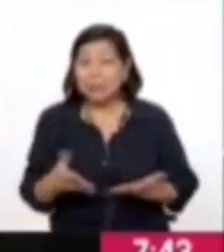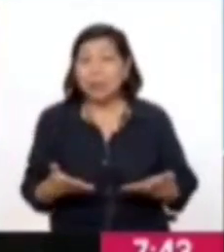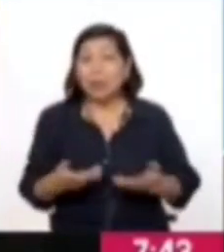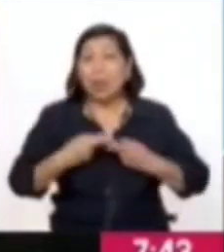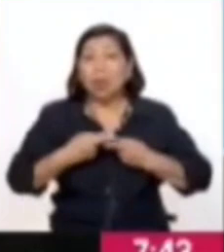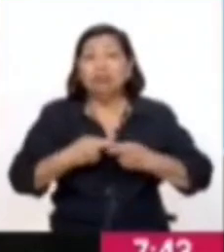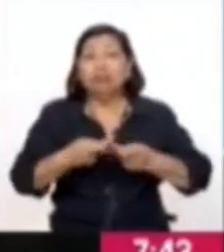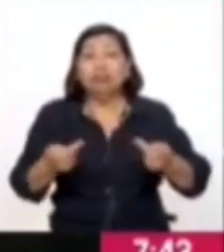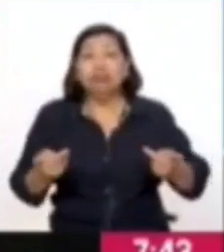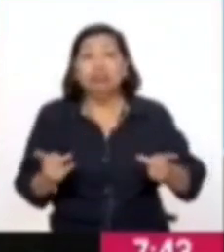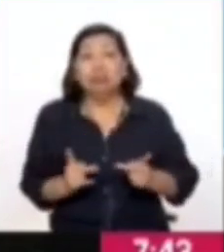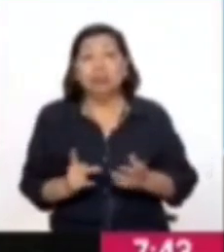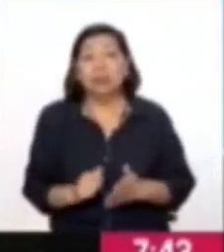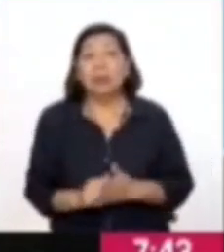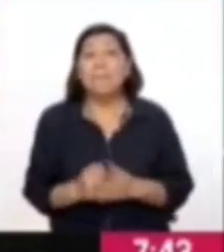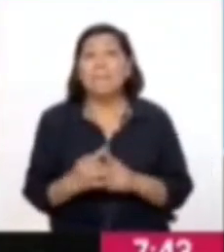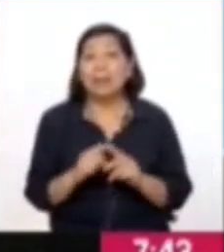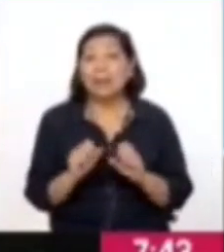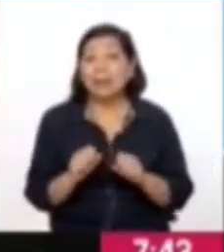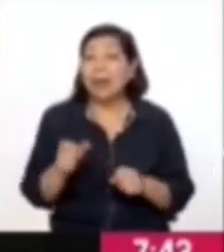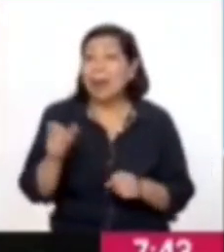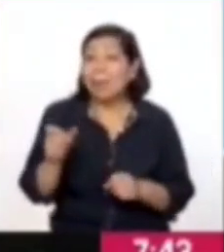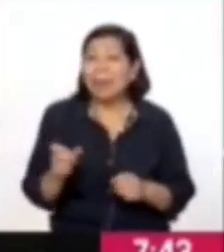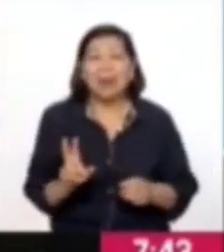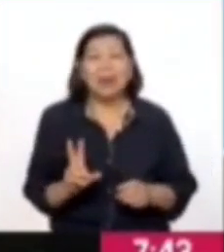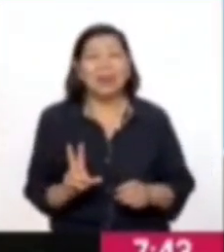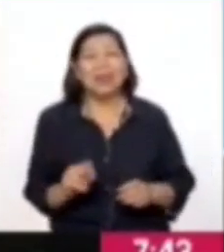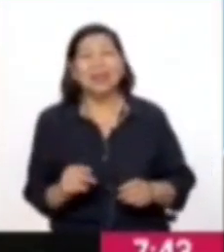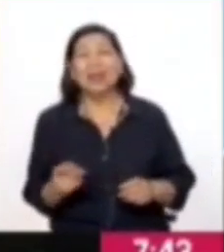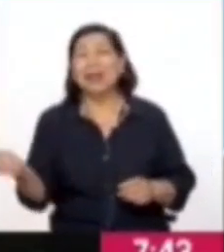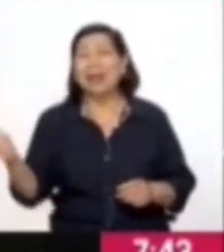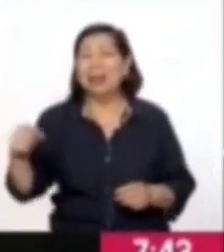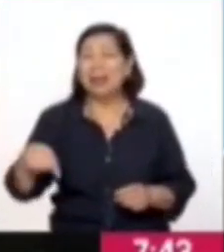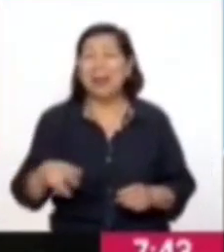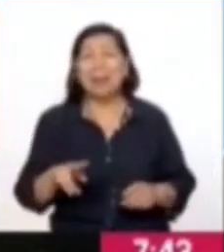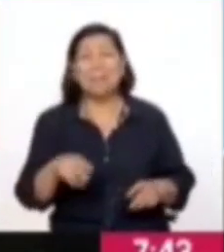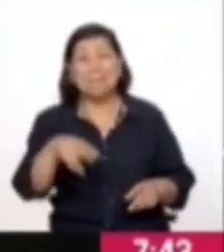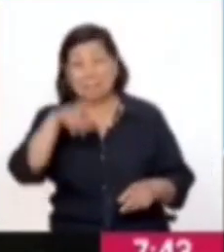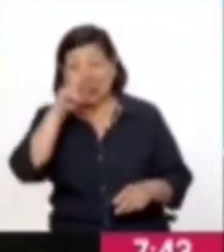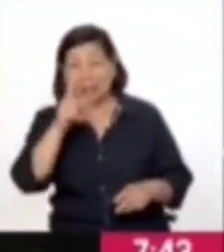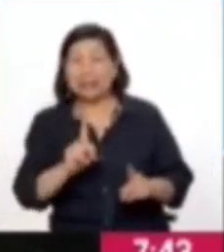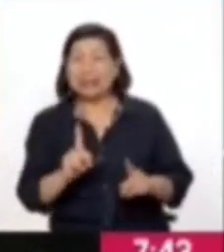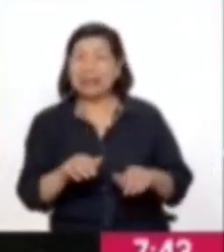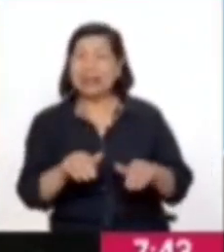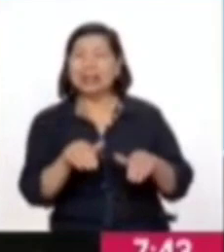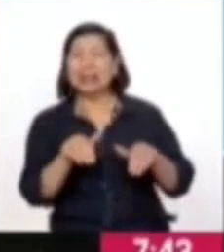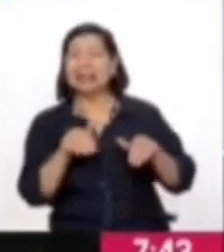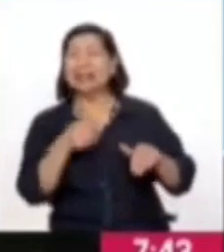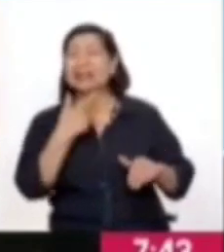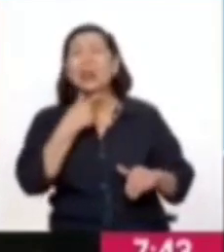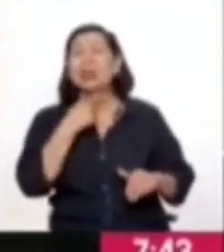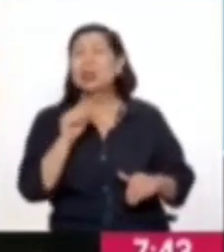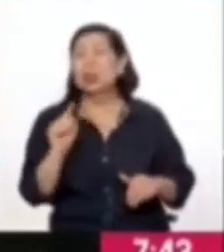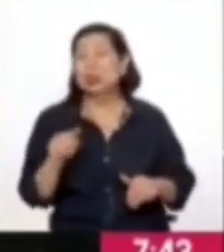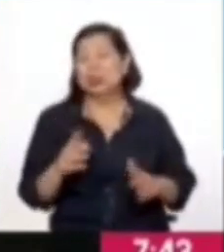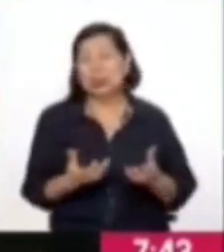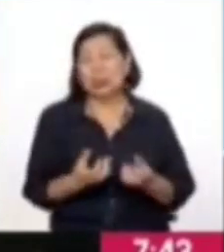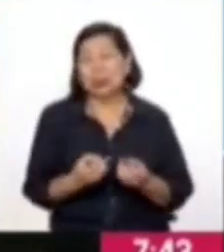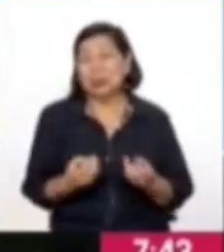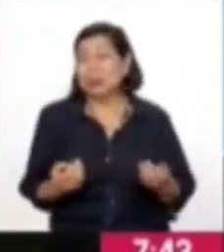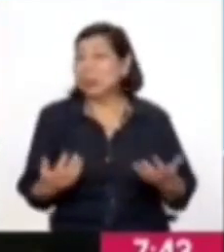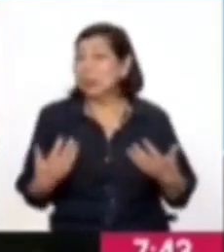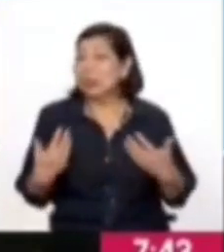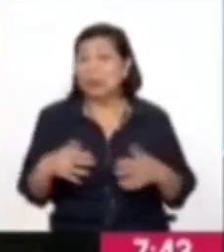vuelan y ponen los warnings, ¿no? Para que la gente no viaje. Entonces, Nicolás, la situación es